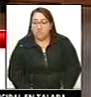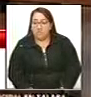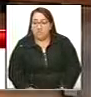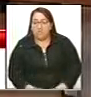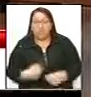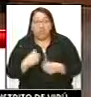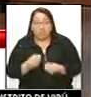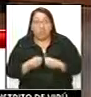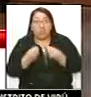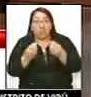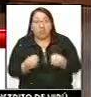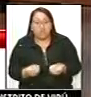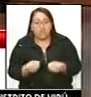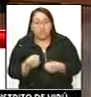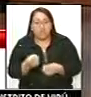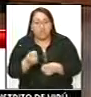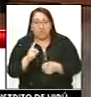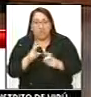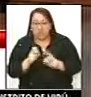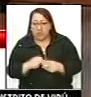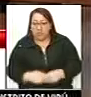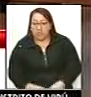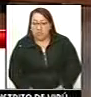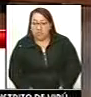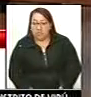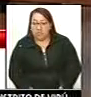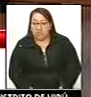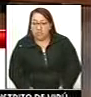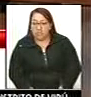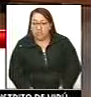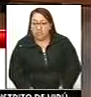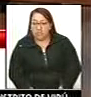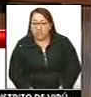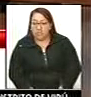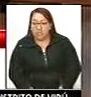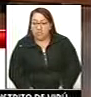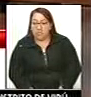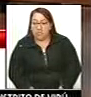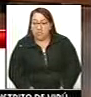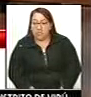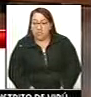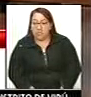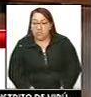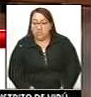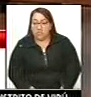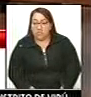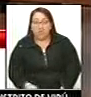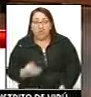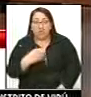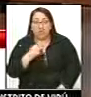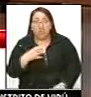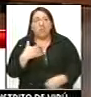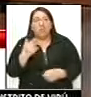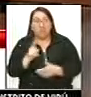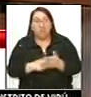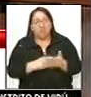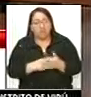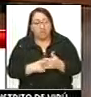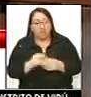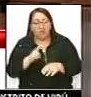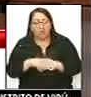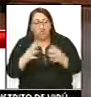estamos exponiendo a un tema que, como otros expositores bien dijeron, que antes podía arreglarse de una